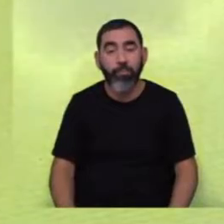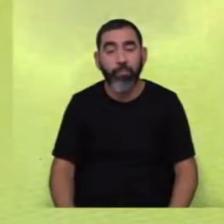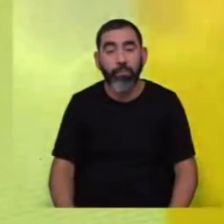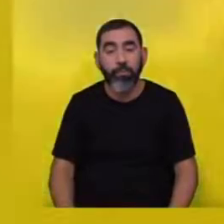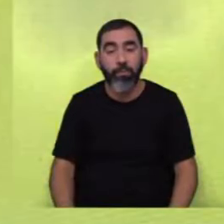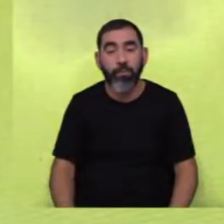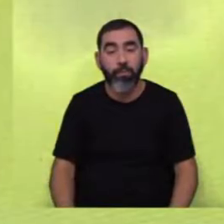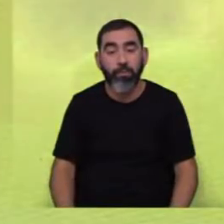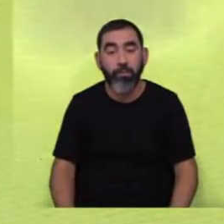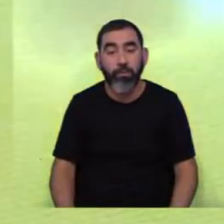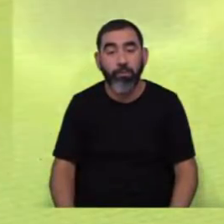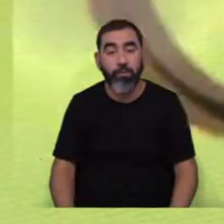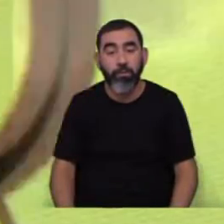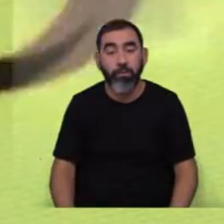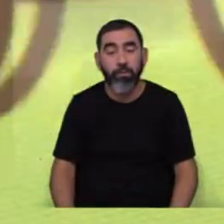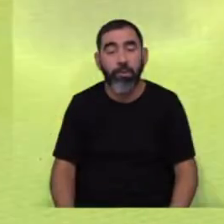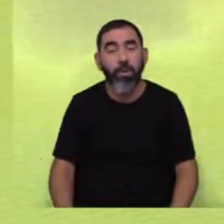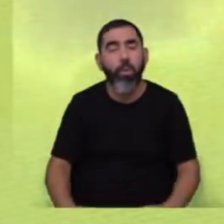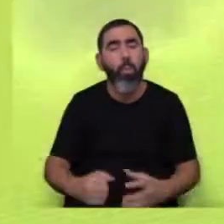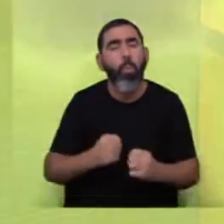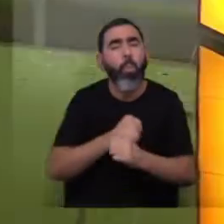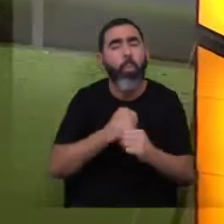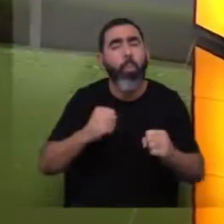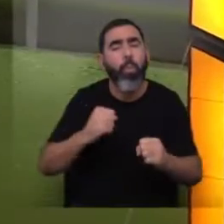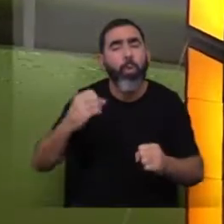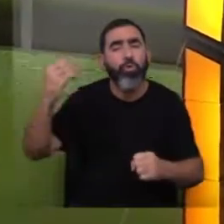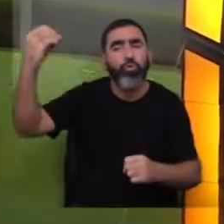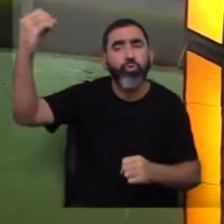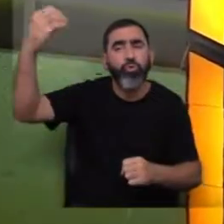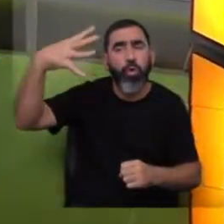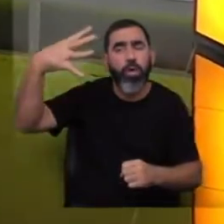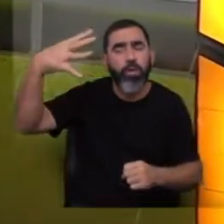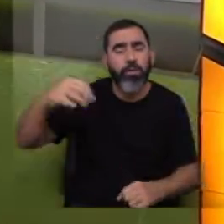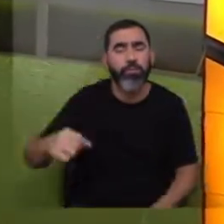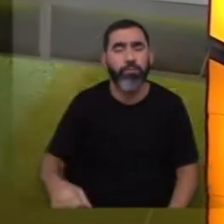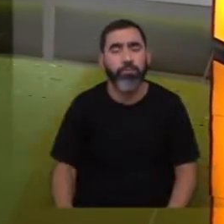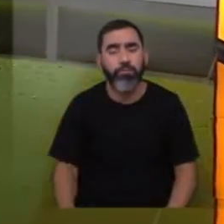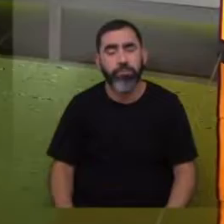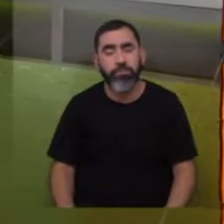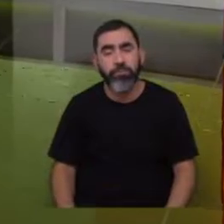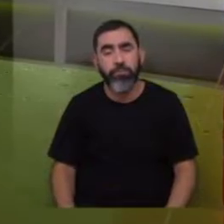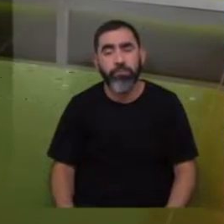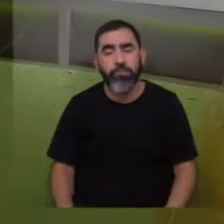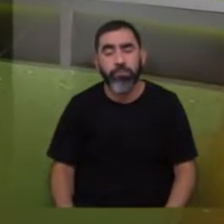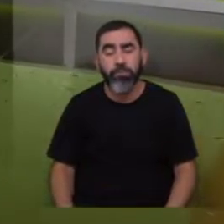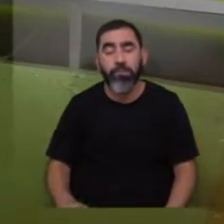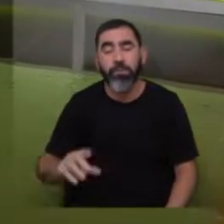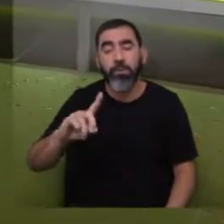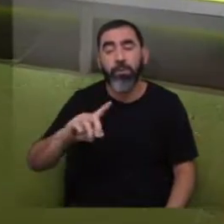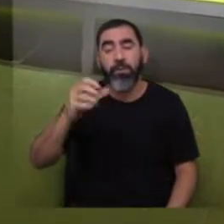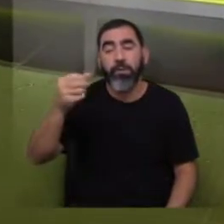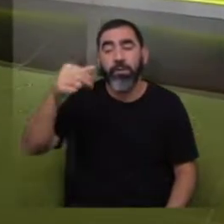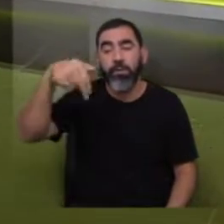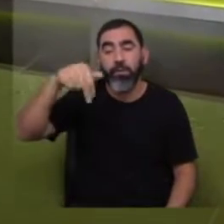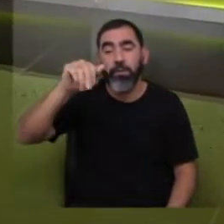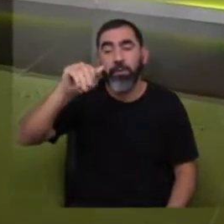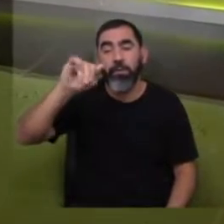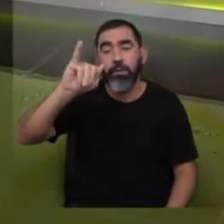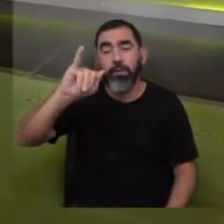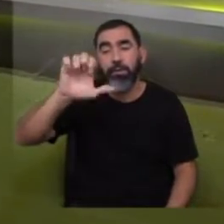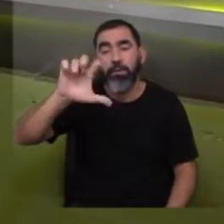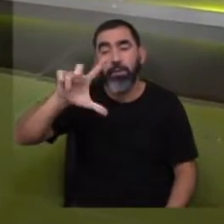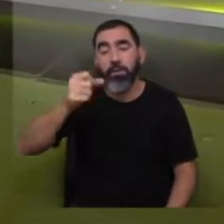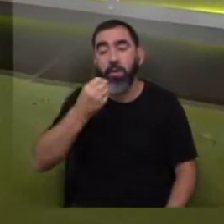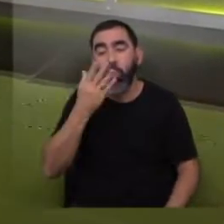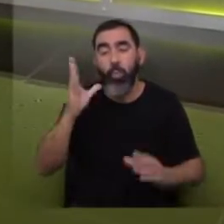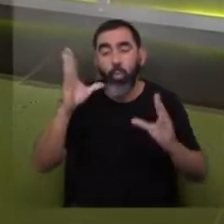las explosiones solares y su correlato en las auroras australes y boreales. Daniela Hirschfeld, ¿cómo andás? Buenas noches. ¿Pudiste sacar foto